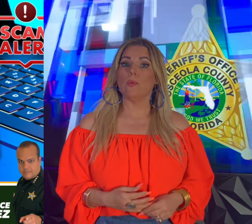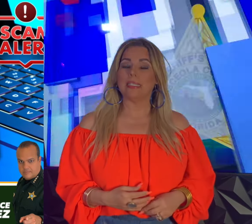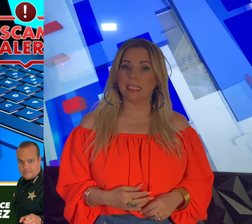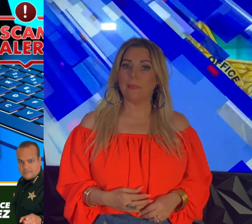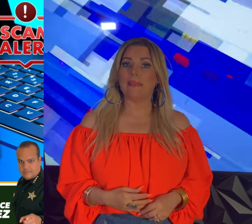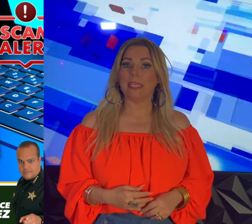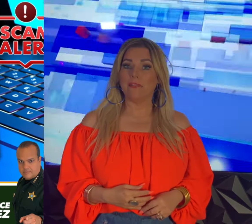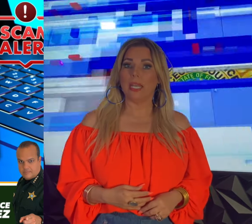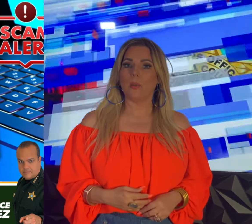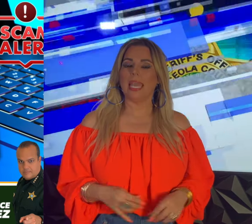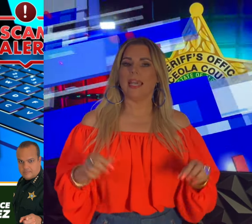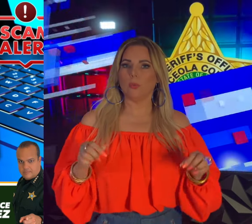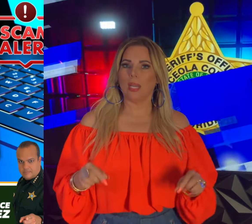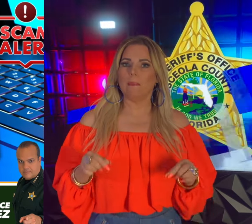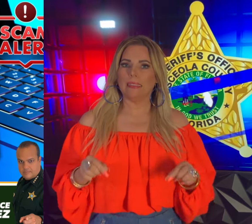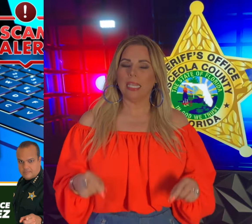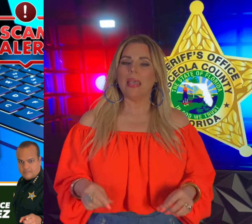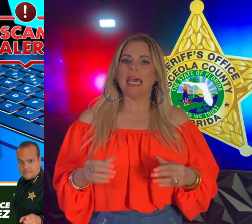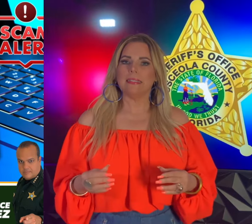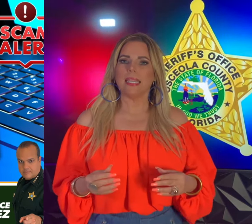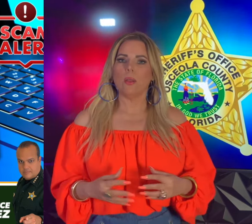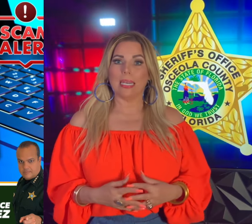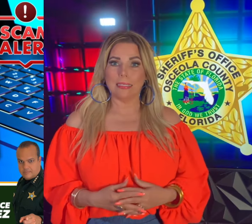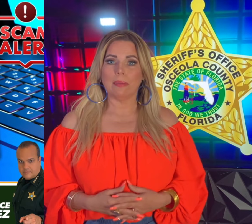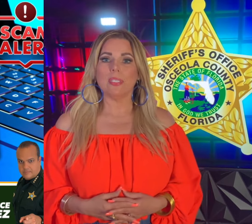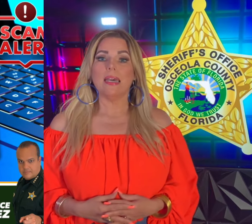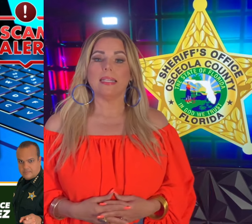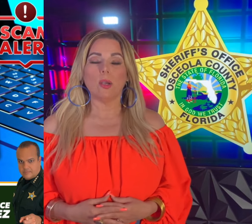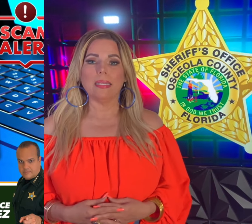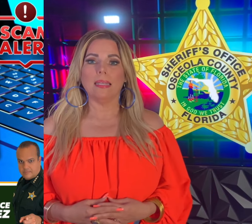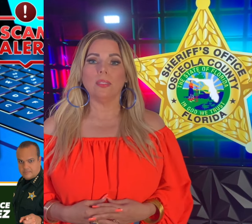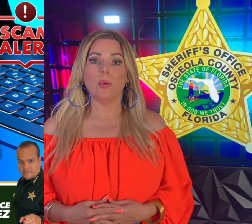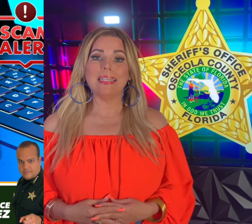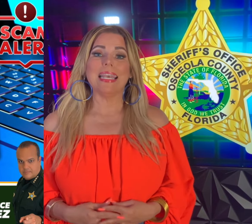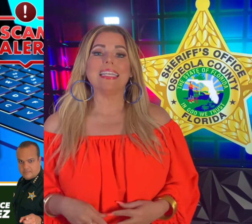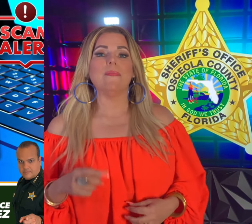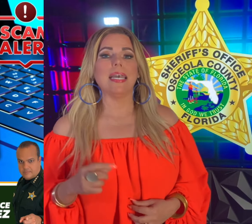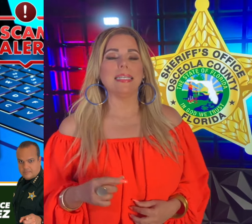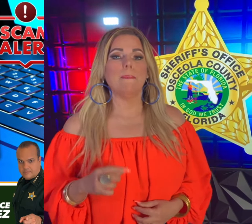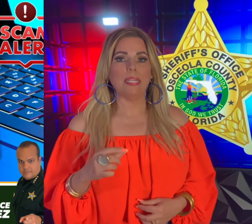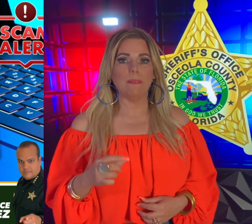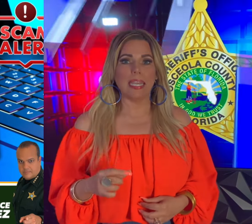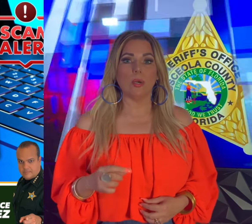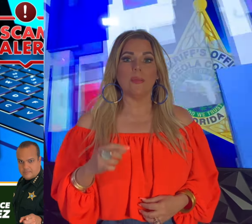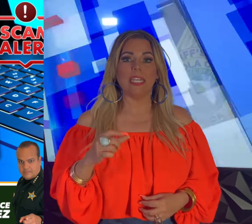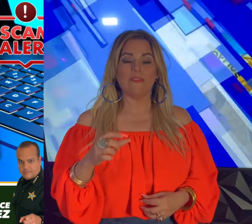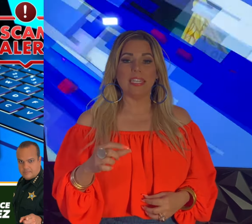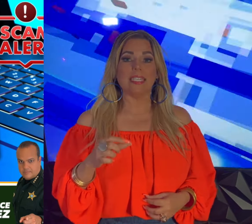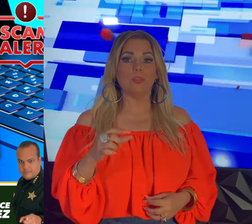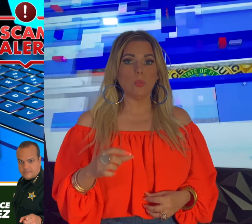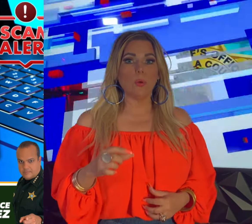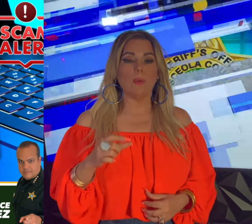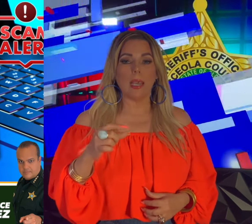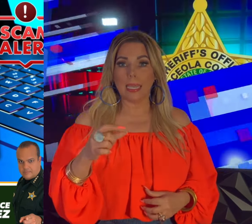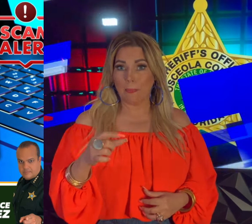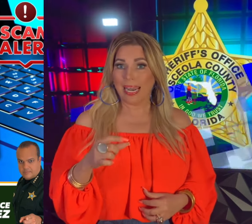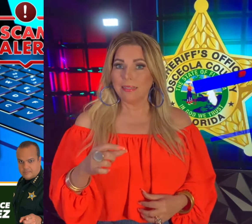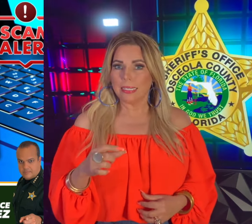hay un esquema de fraude actualmente, así que lo que le estamos recomendando es que vayan primero y verifiquen